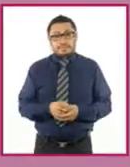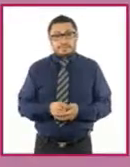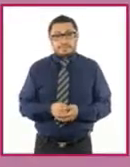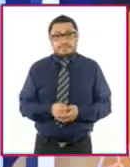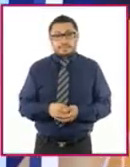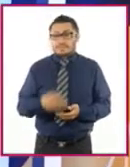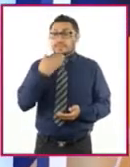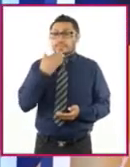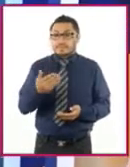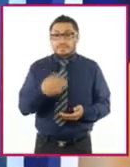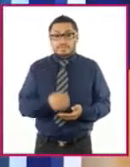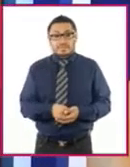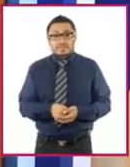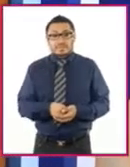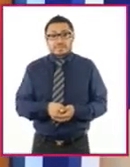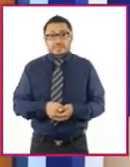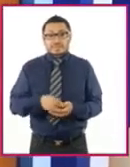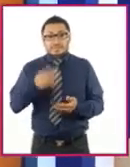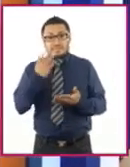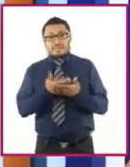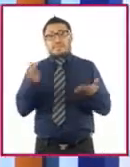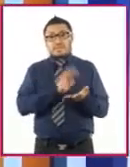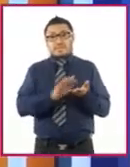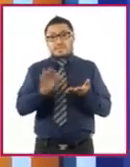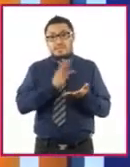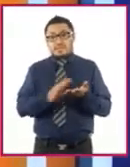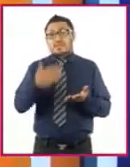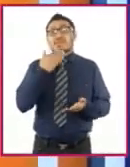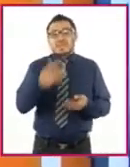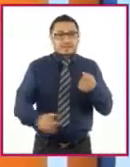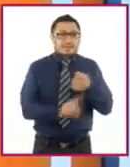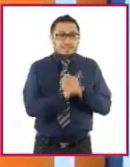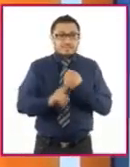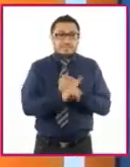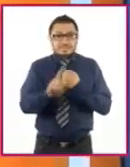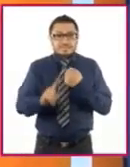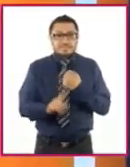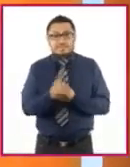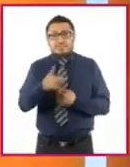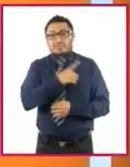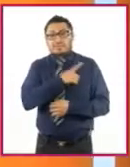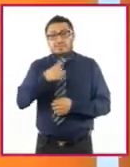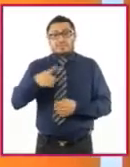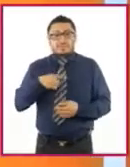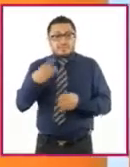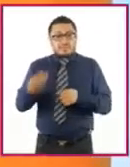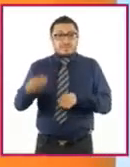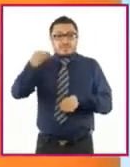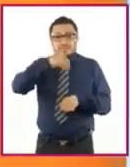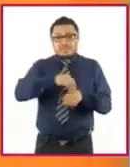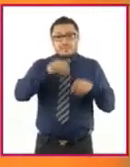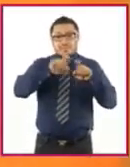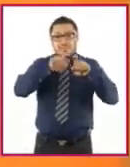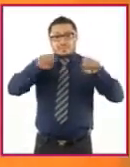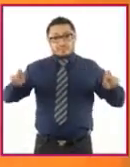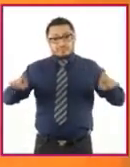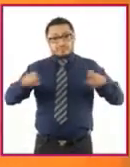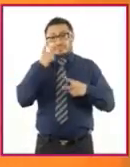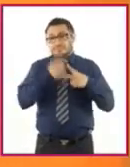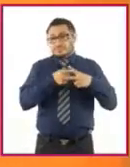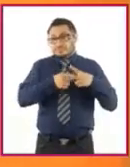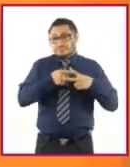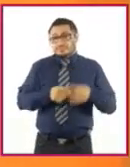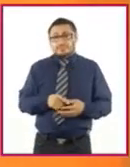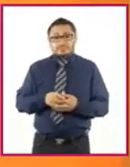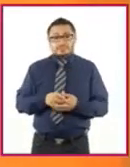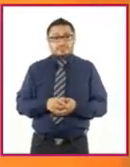bien. Después de leer detenidamente el planteamiento, debemos establecer las expresiones algebraicas